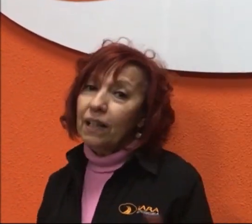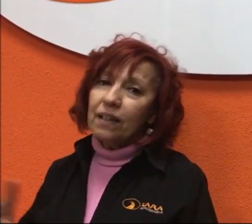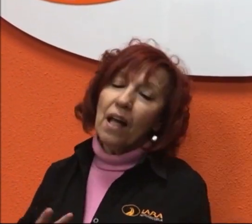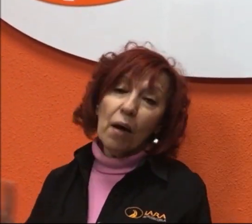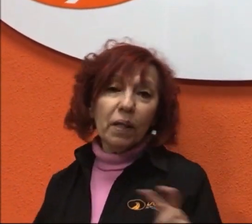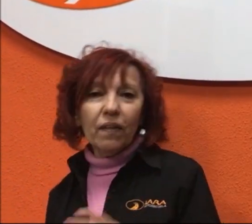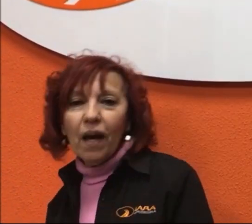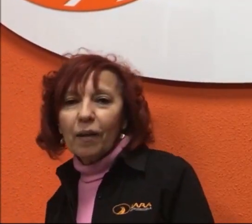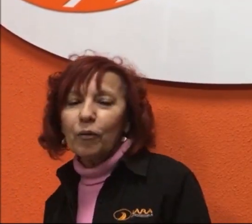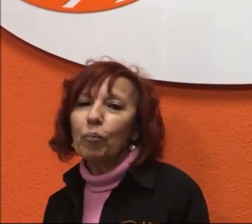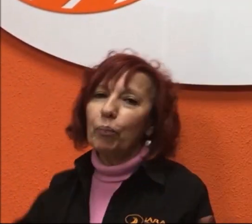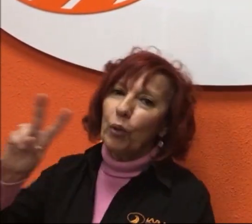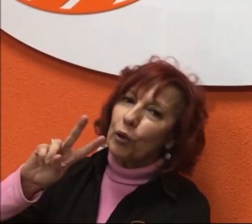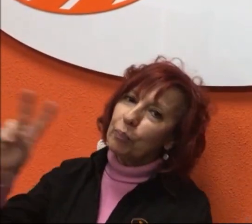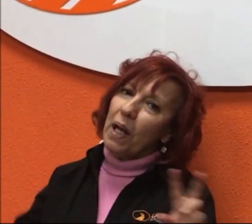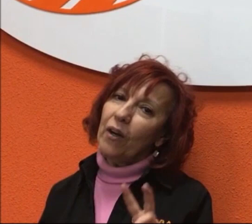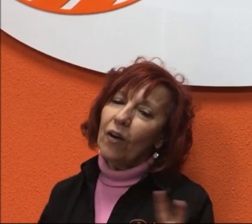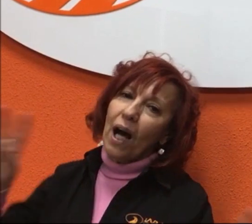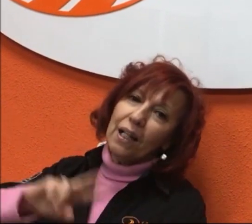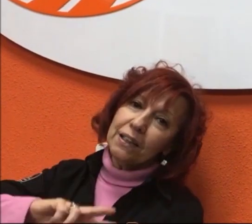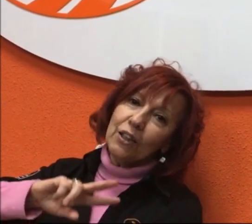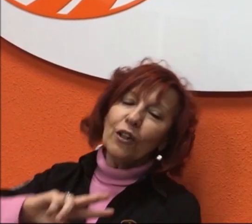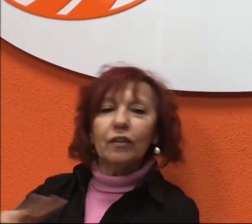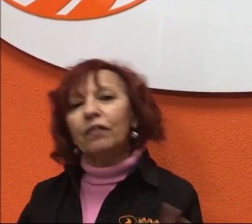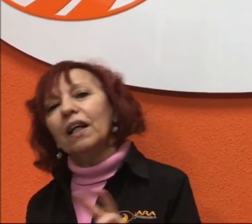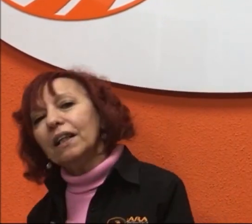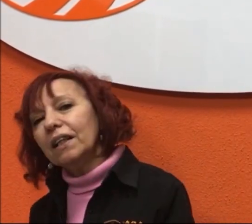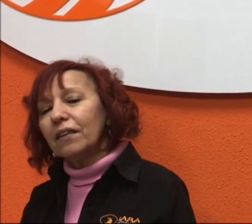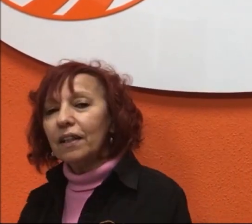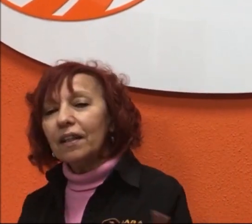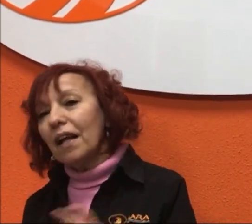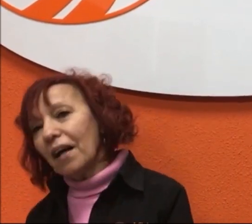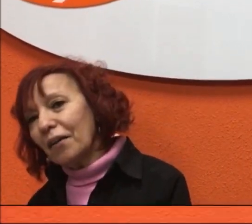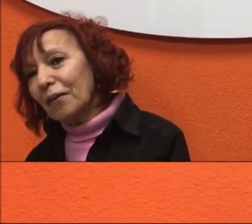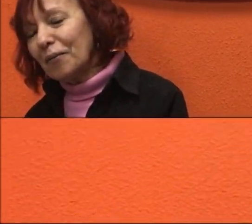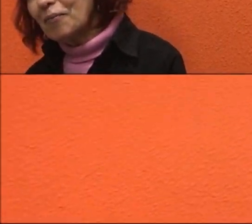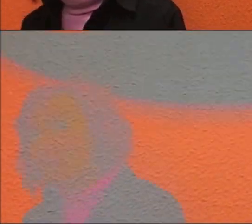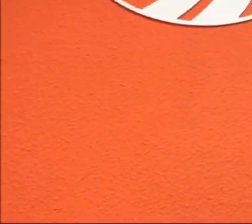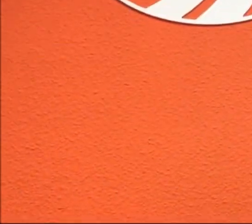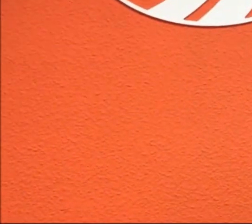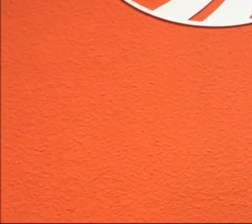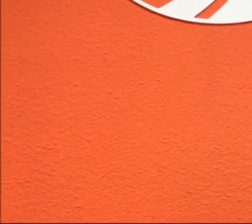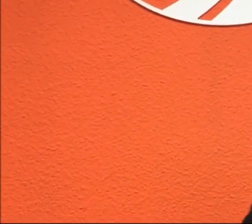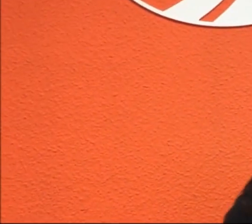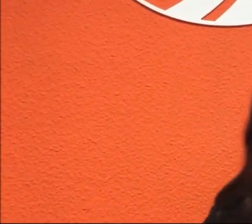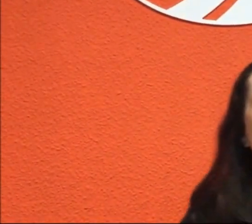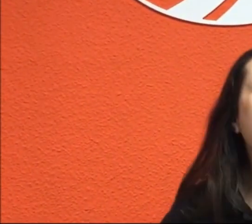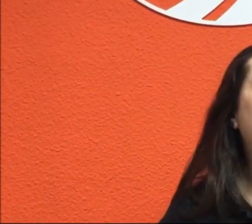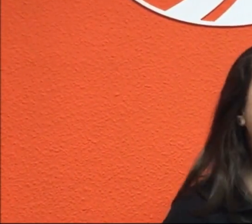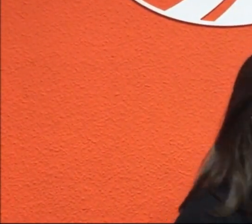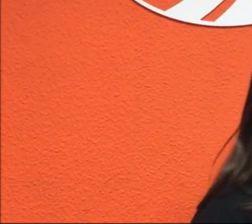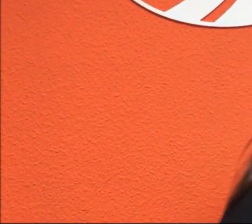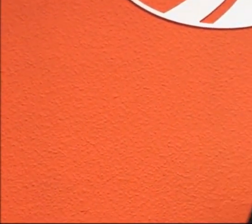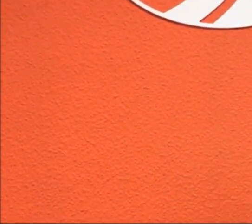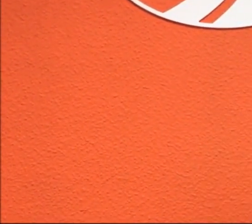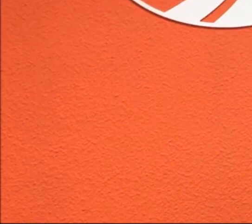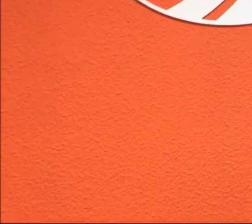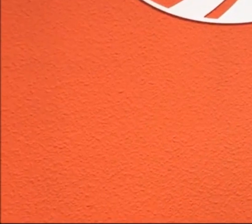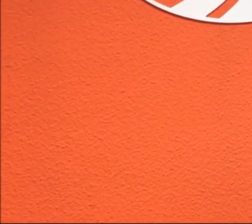Navidad! ¡Feliz Navidad! ¡Próspero año y felicidad! ¡Feliz Navidad!